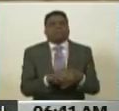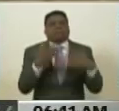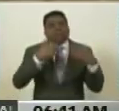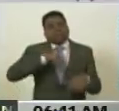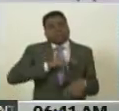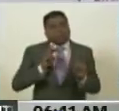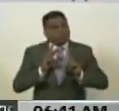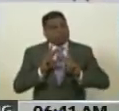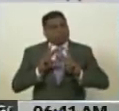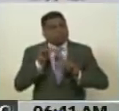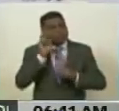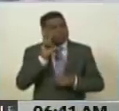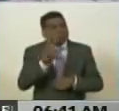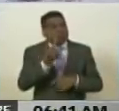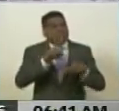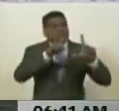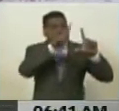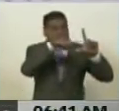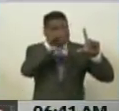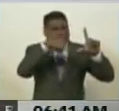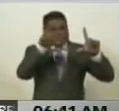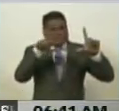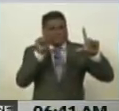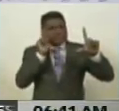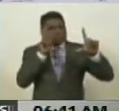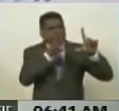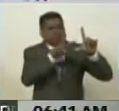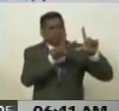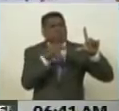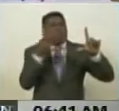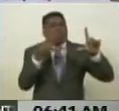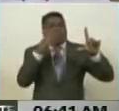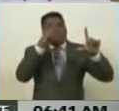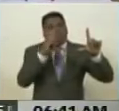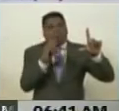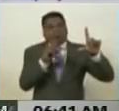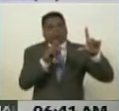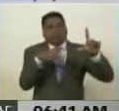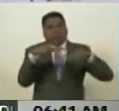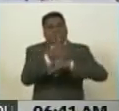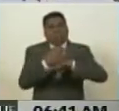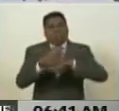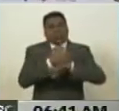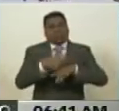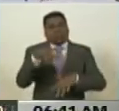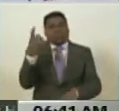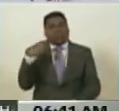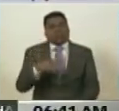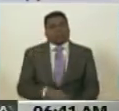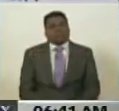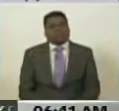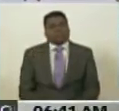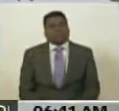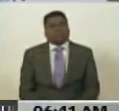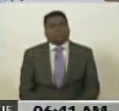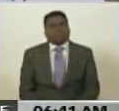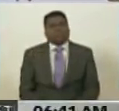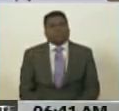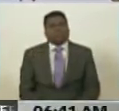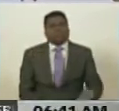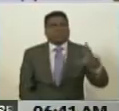viendo en este gráfico, ustedes pueden ver con claridad aquí como durante los años de los gobiernos de la cuarta república no solamente no se incrementaba el sueldo, sino que muchas veces